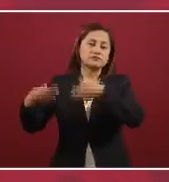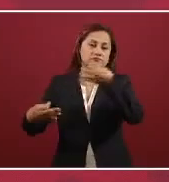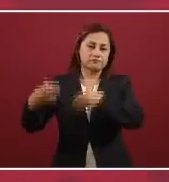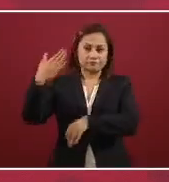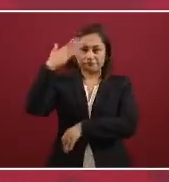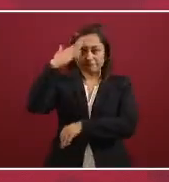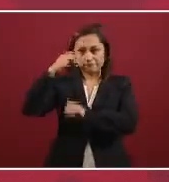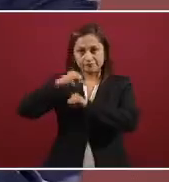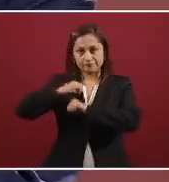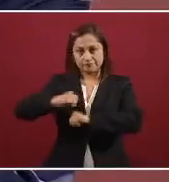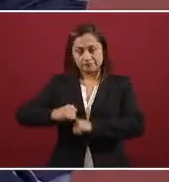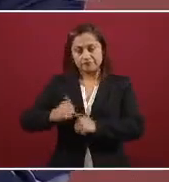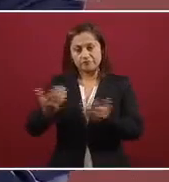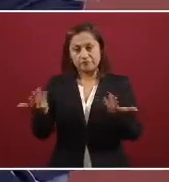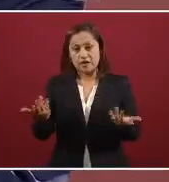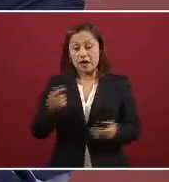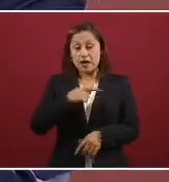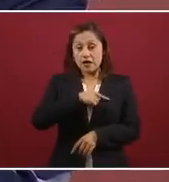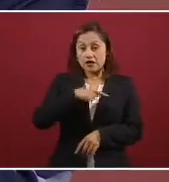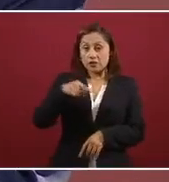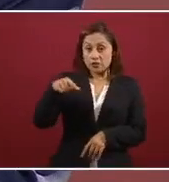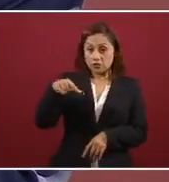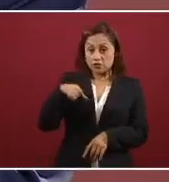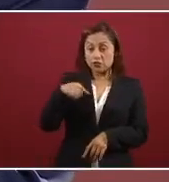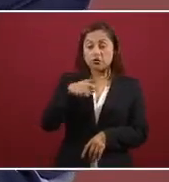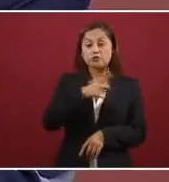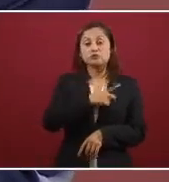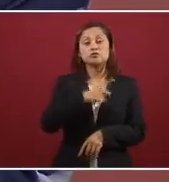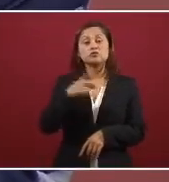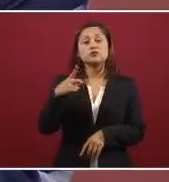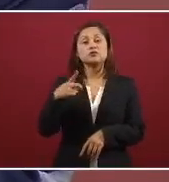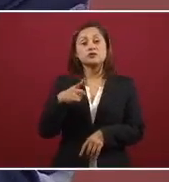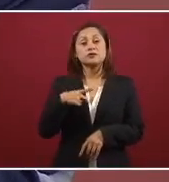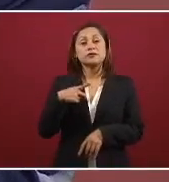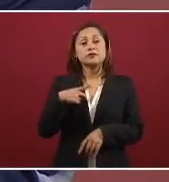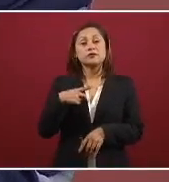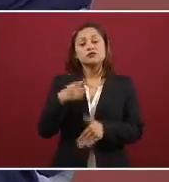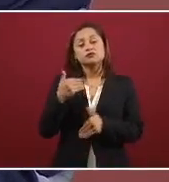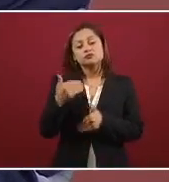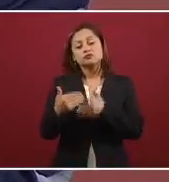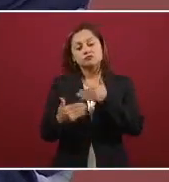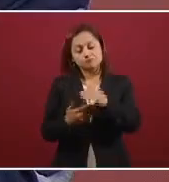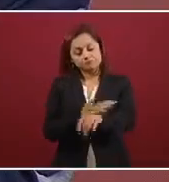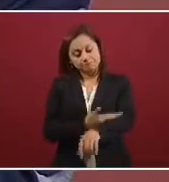Tenemos que ajustarnos a esos procedimientos,